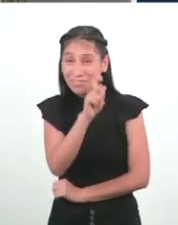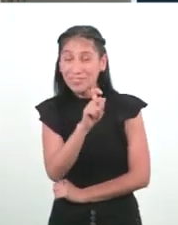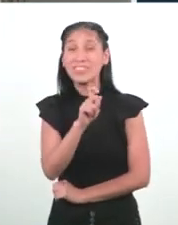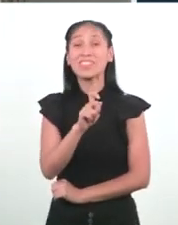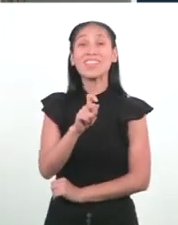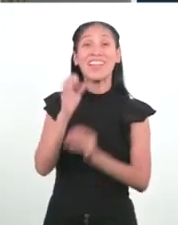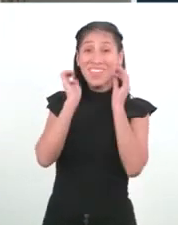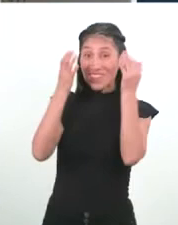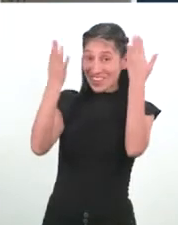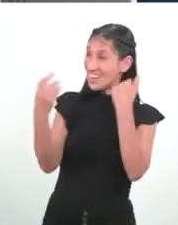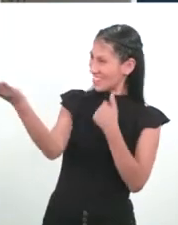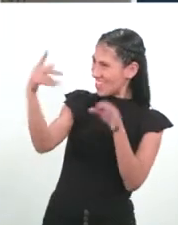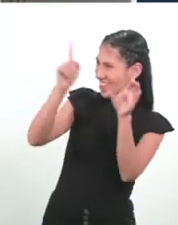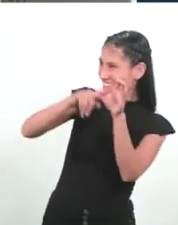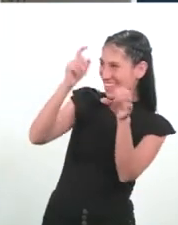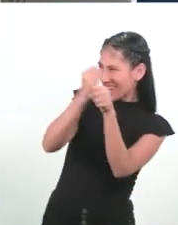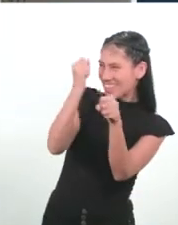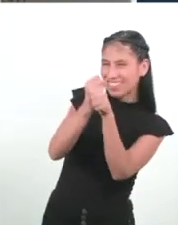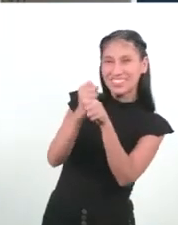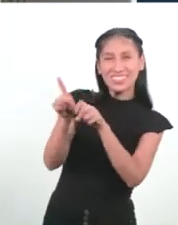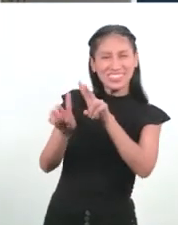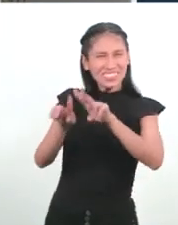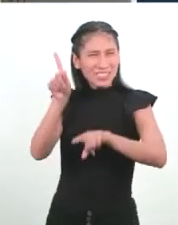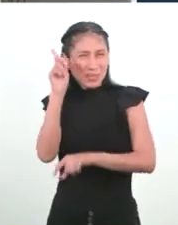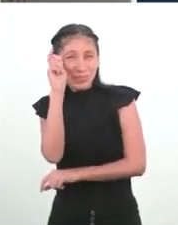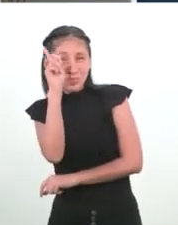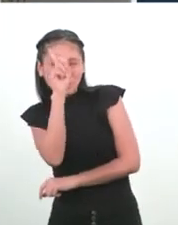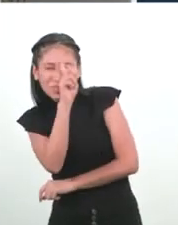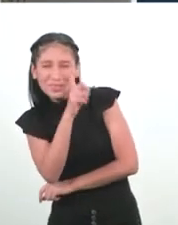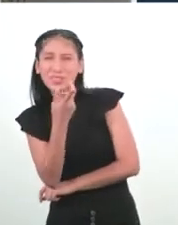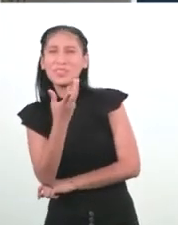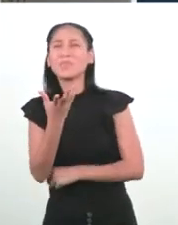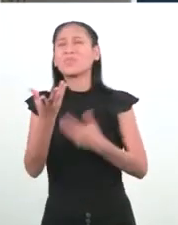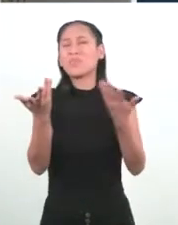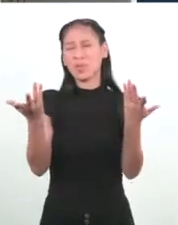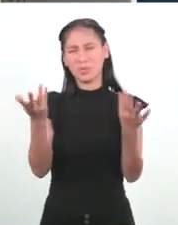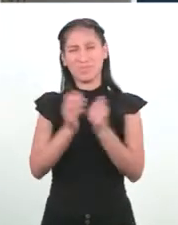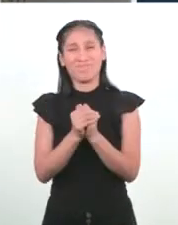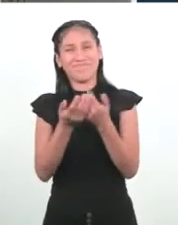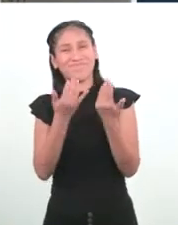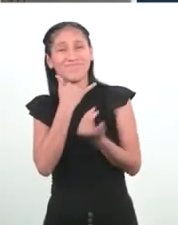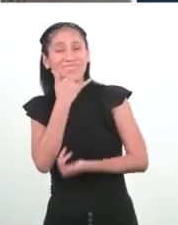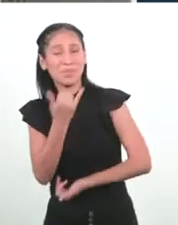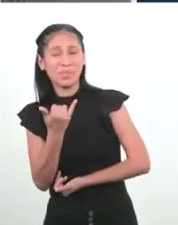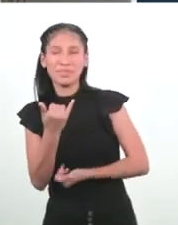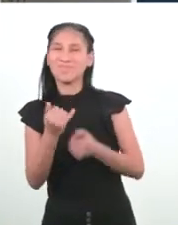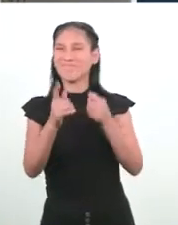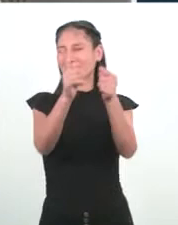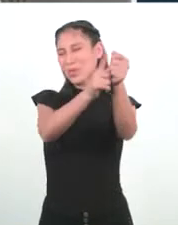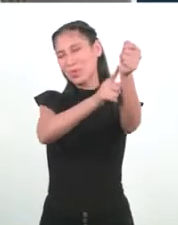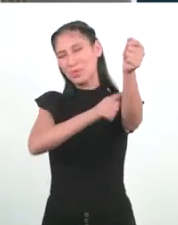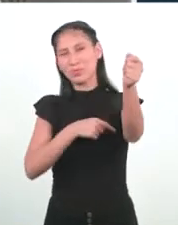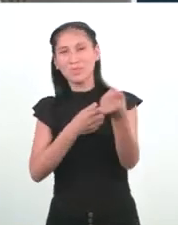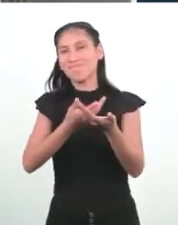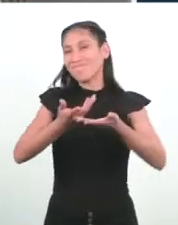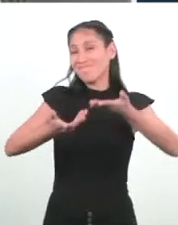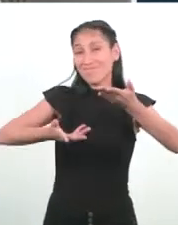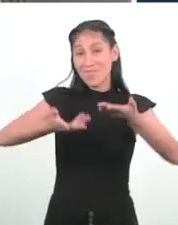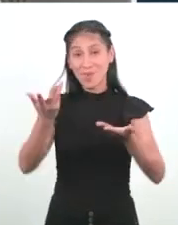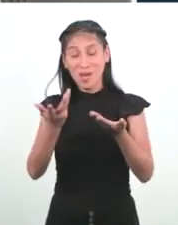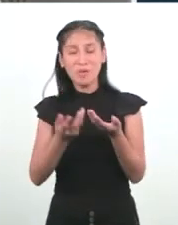mujeres. El mundo de la programación es un mundo que, por distintos estereotipos bien arraigados a lo largo de los